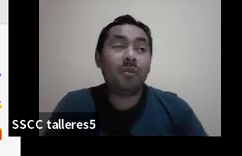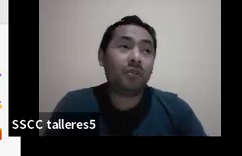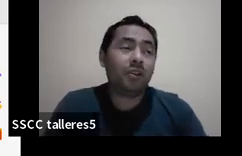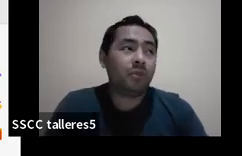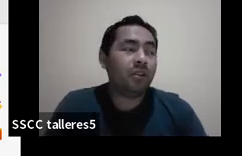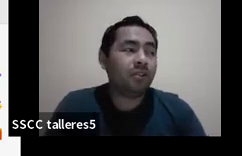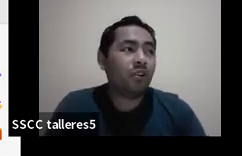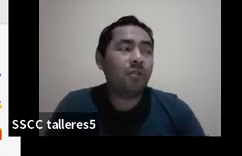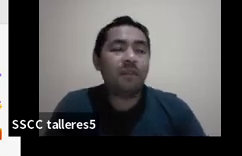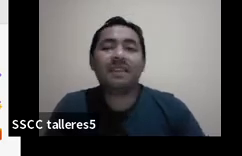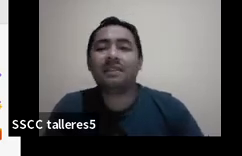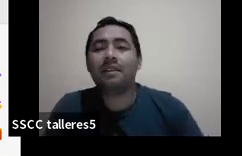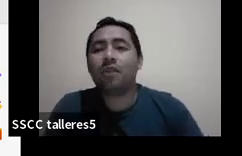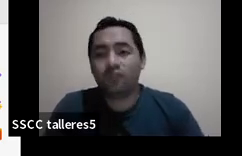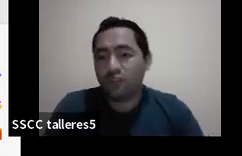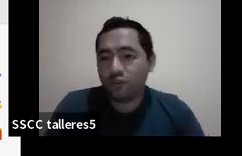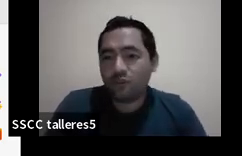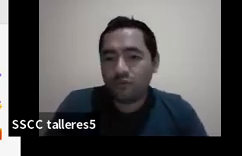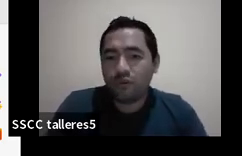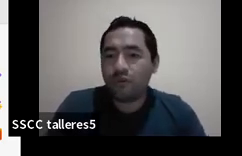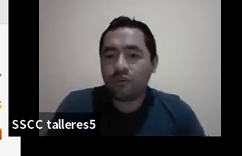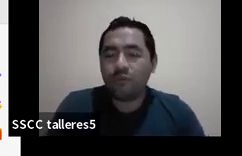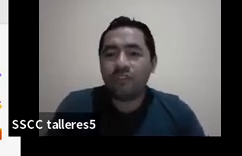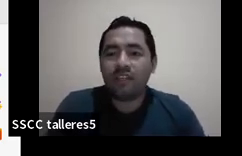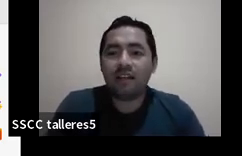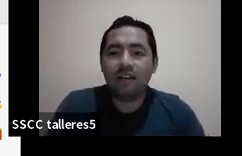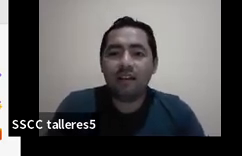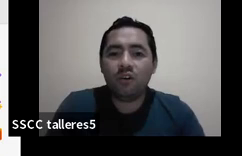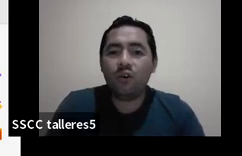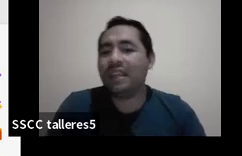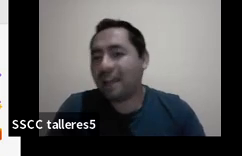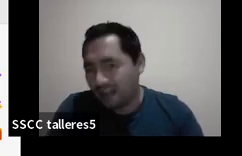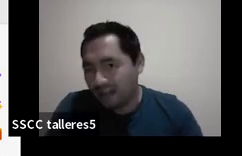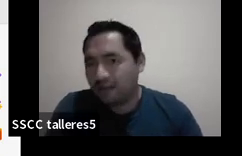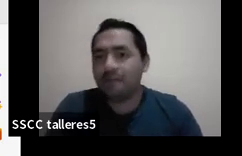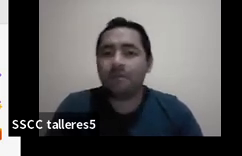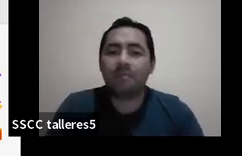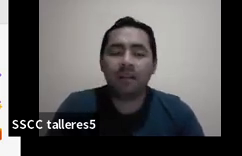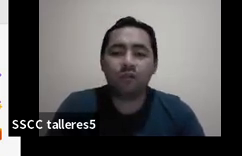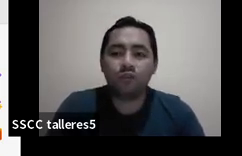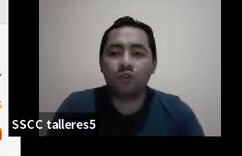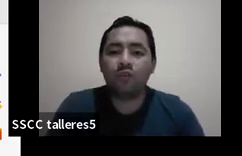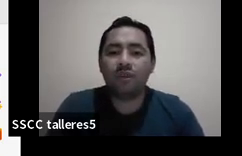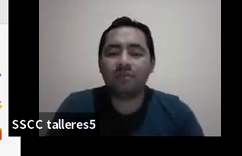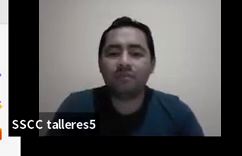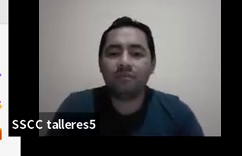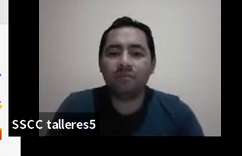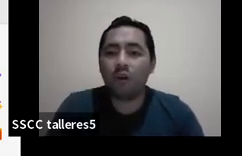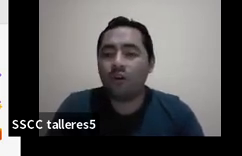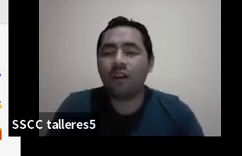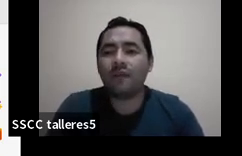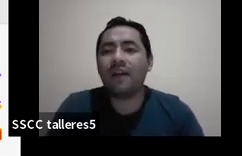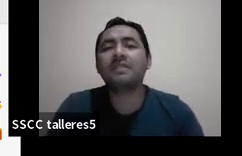Ahora, por ahí me preguntaron, profesor, entonces, ¿cómo debería ser la educación del sordo? ¿No? ¿Cómo sería lo ideal, ¿no? Para que un sordo,